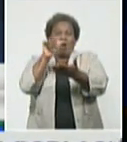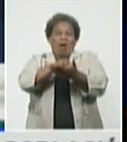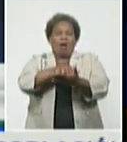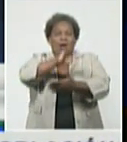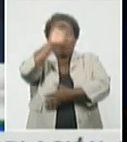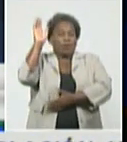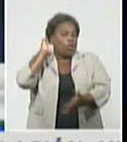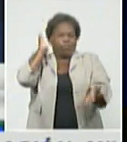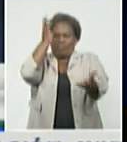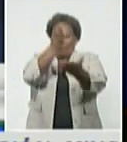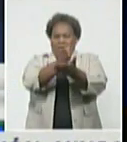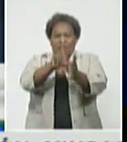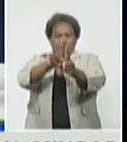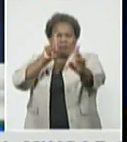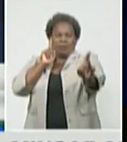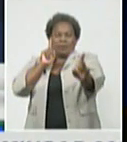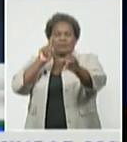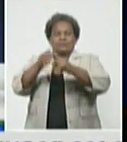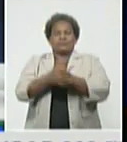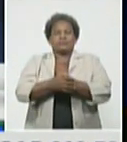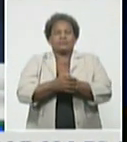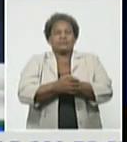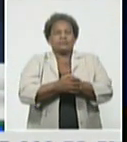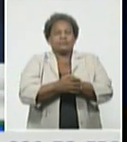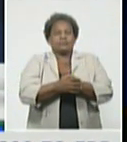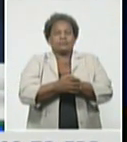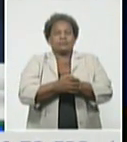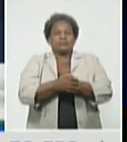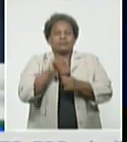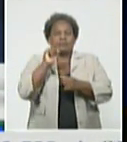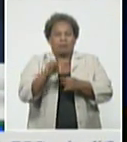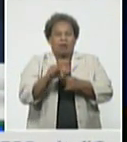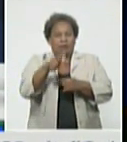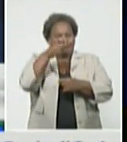directo para la unidad de salud donde estaba aislado.